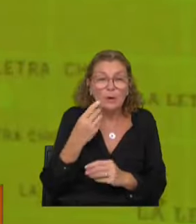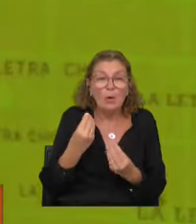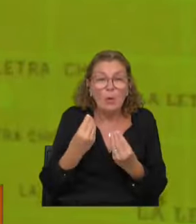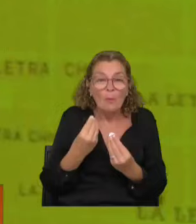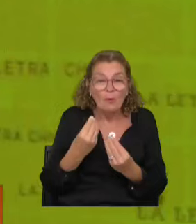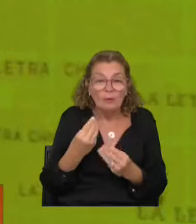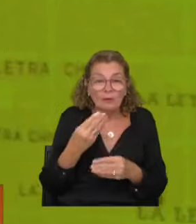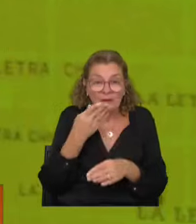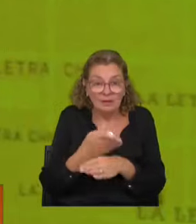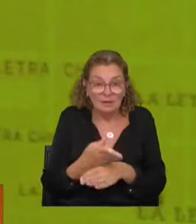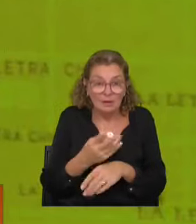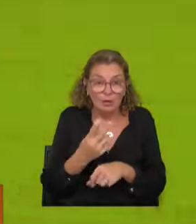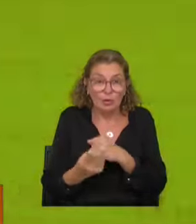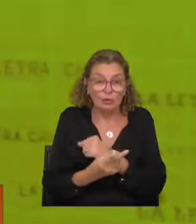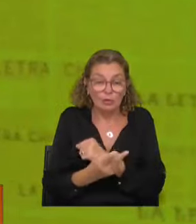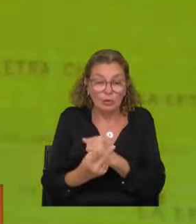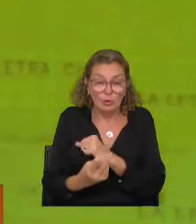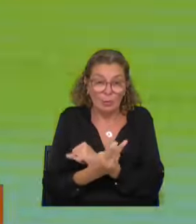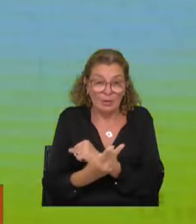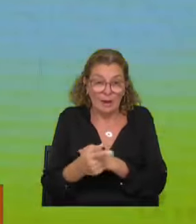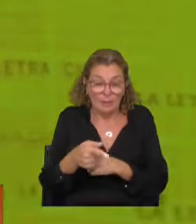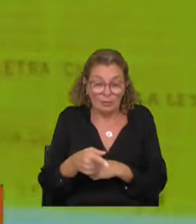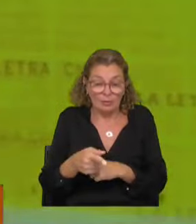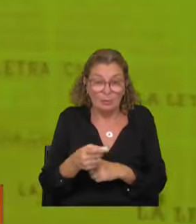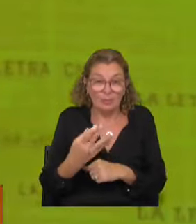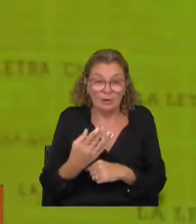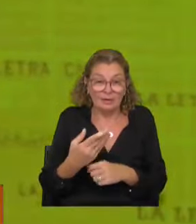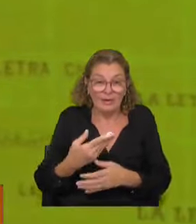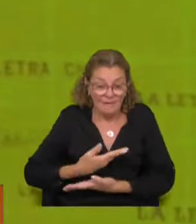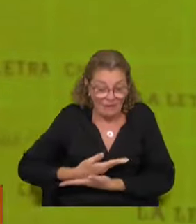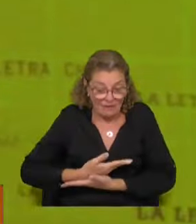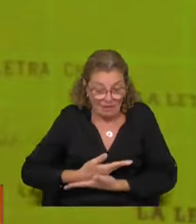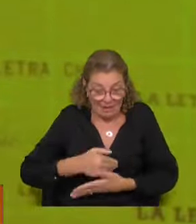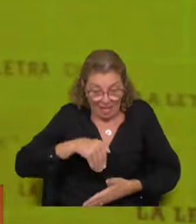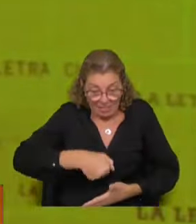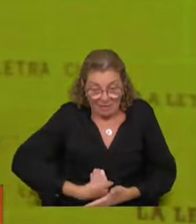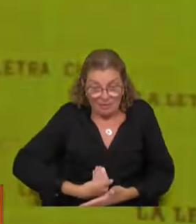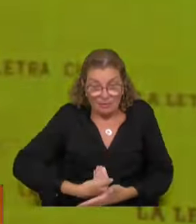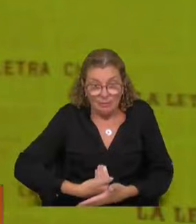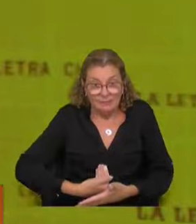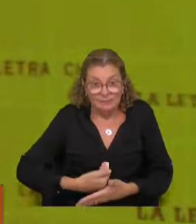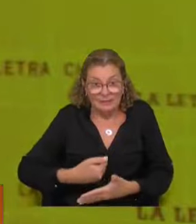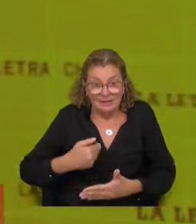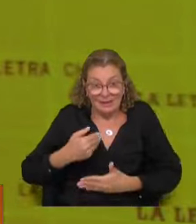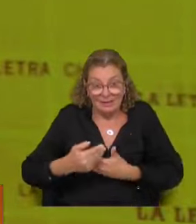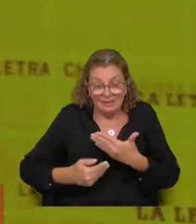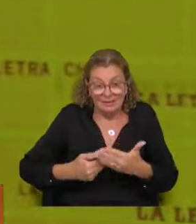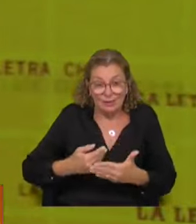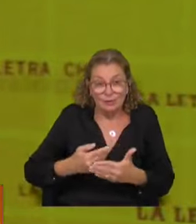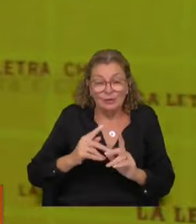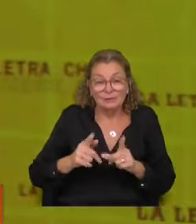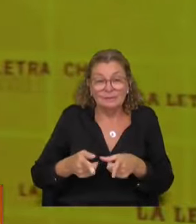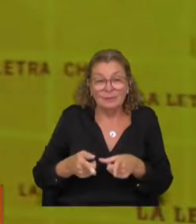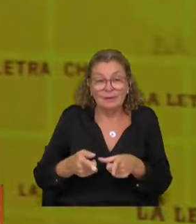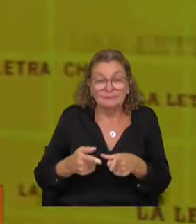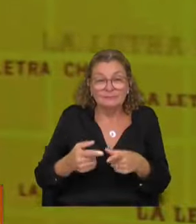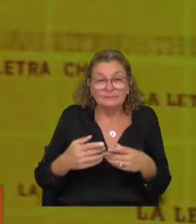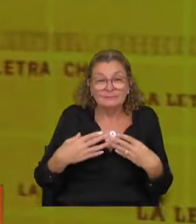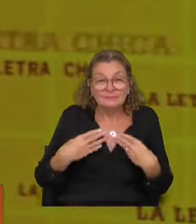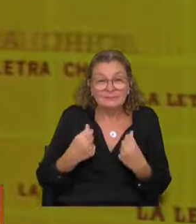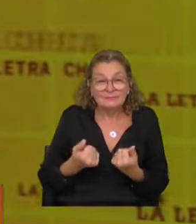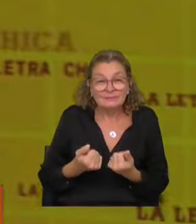de los controles que cuidáramos eso Porque ese feto en formación está sintiendo y desarrolla Además este lo que Nosotros